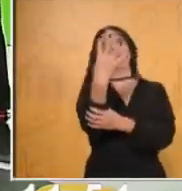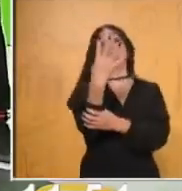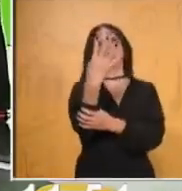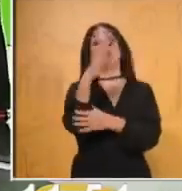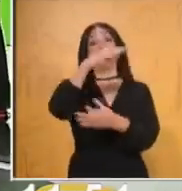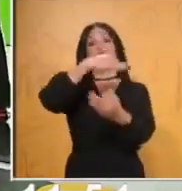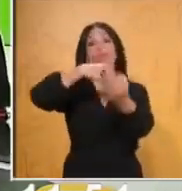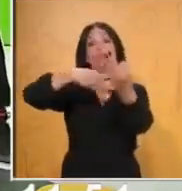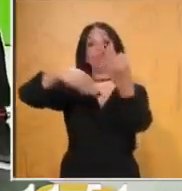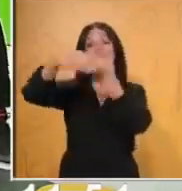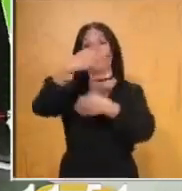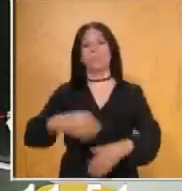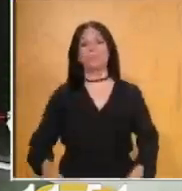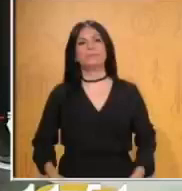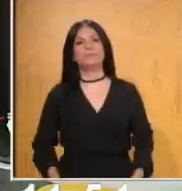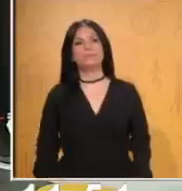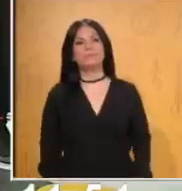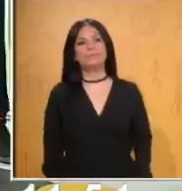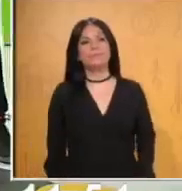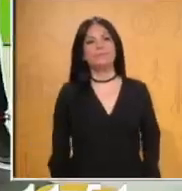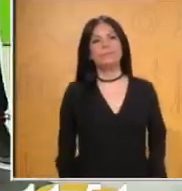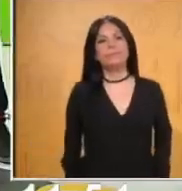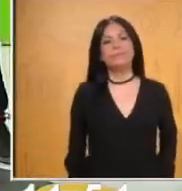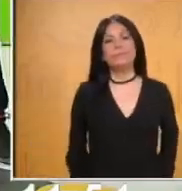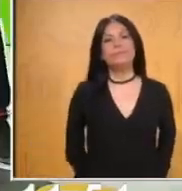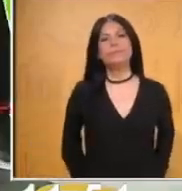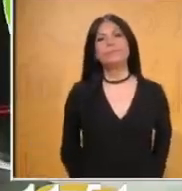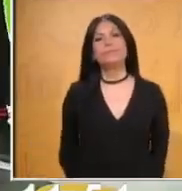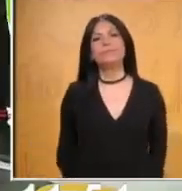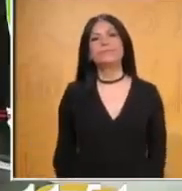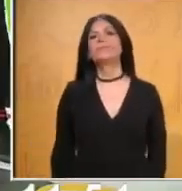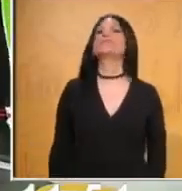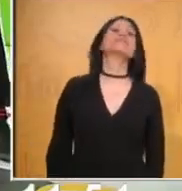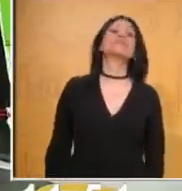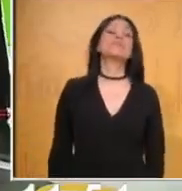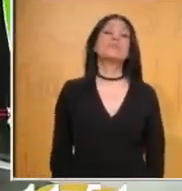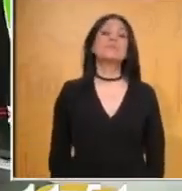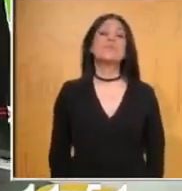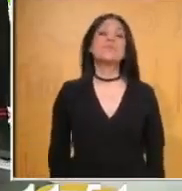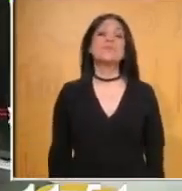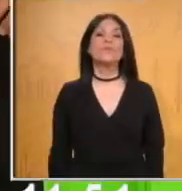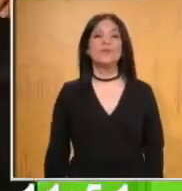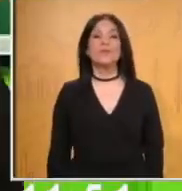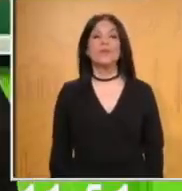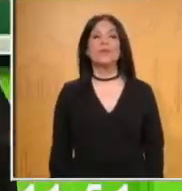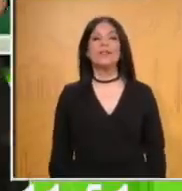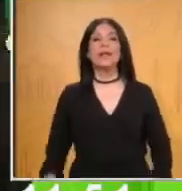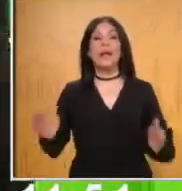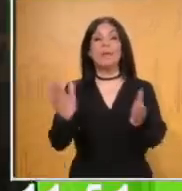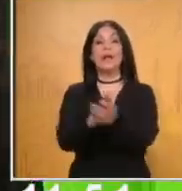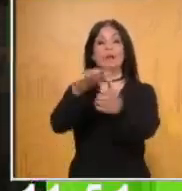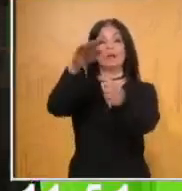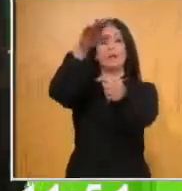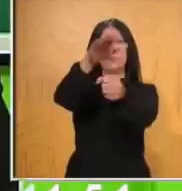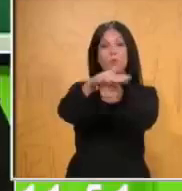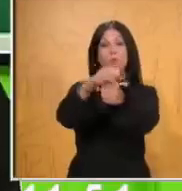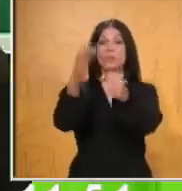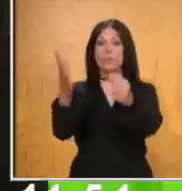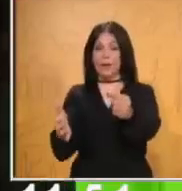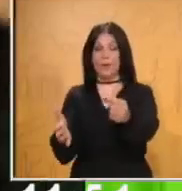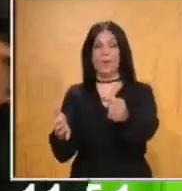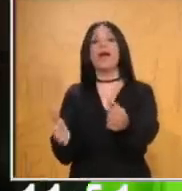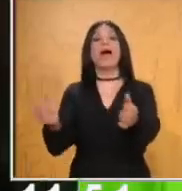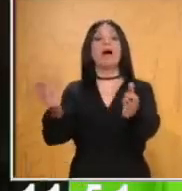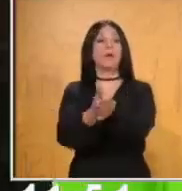juntos, nivel 4, y hasta ahí nos vamos a quedar para irnos a una dinámica más. Okay. Dice, todo junto, 1, 2, 3. Aplauso, tu puño,